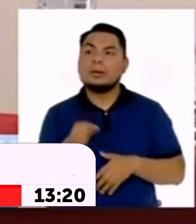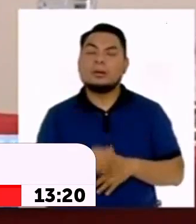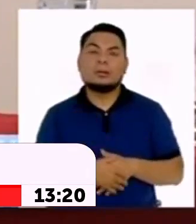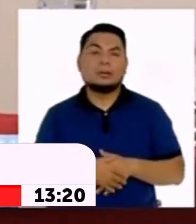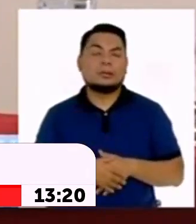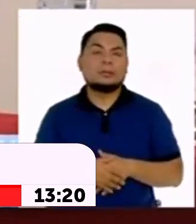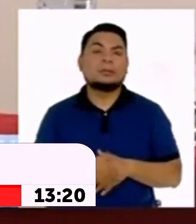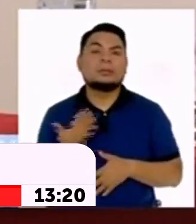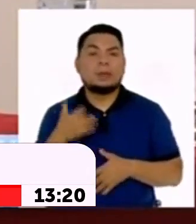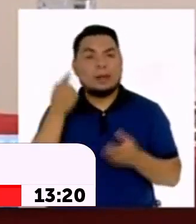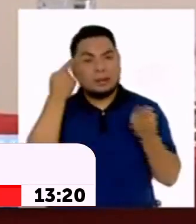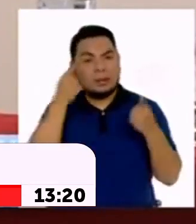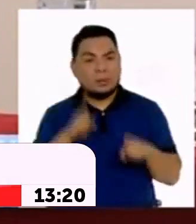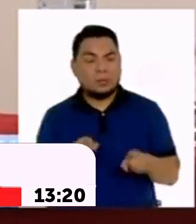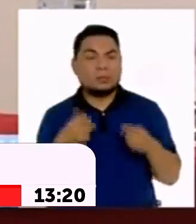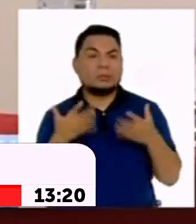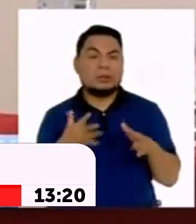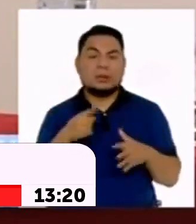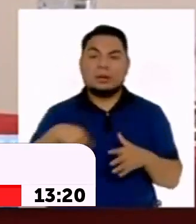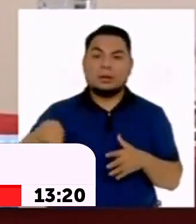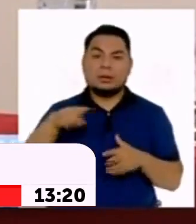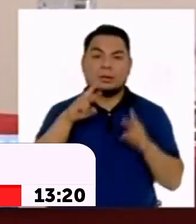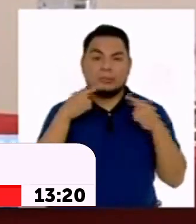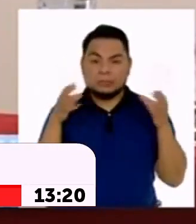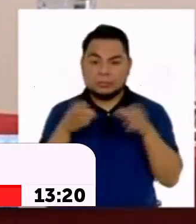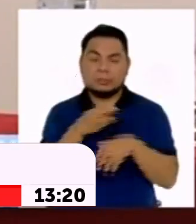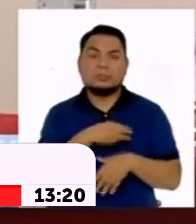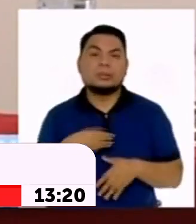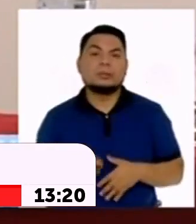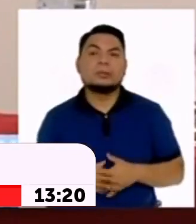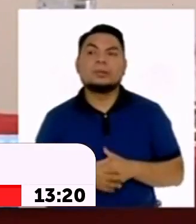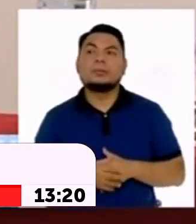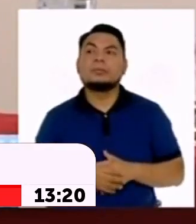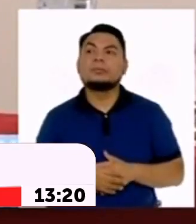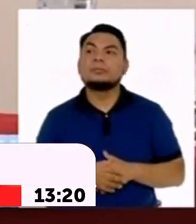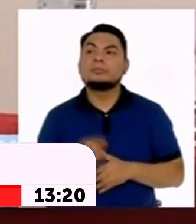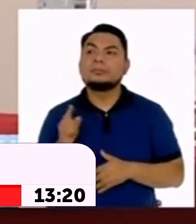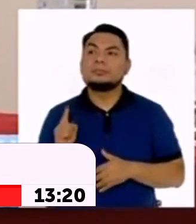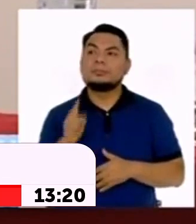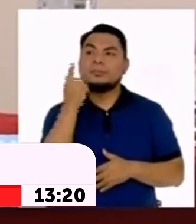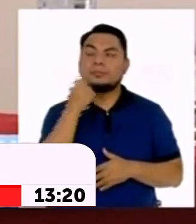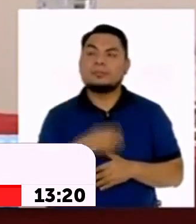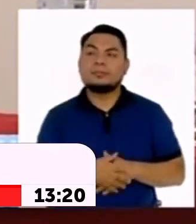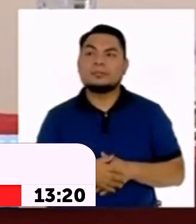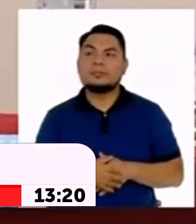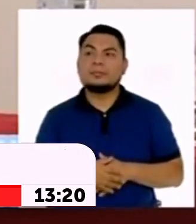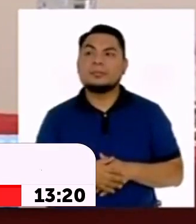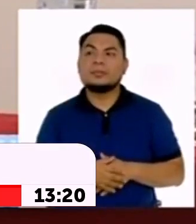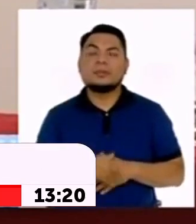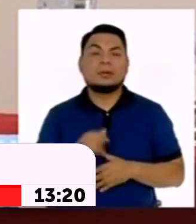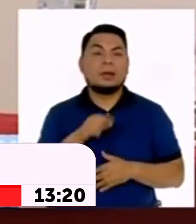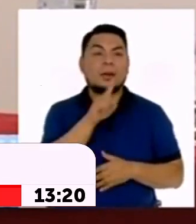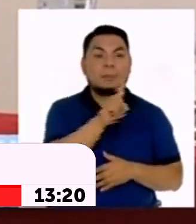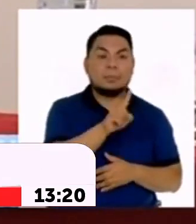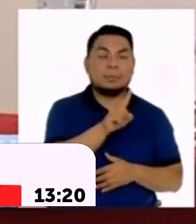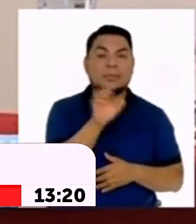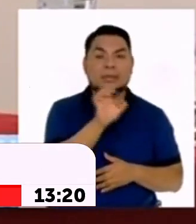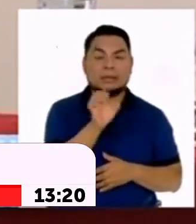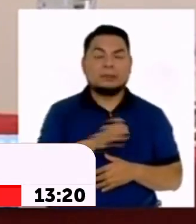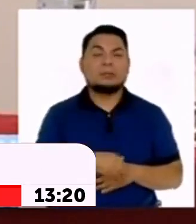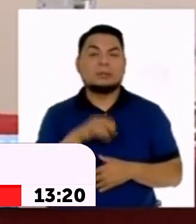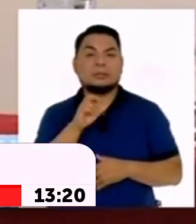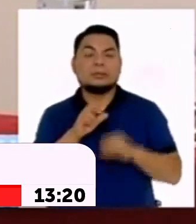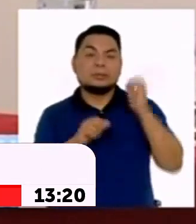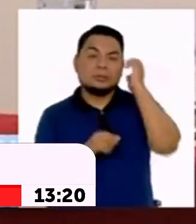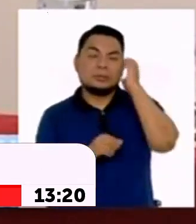que ha acordado el Consejo de Ministros, ¿no? Primero y 31 de diciembre y